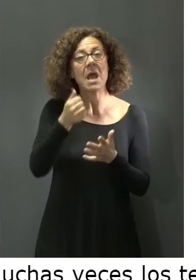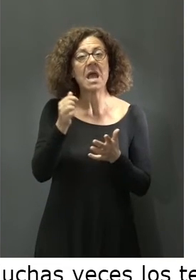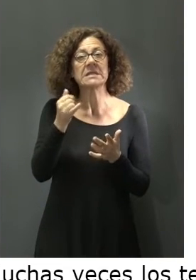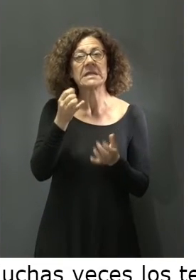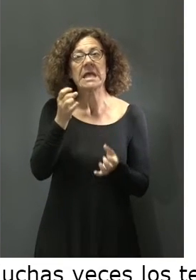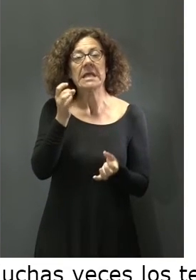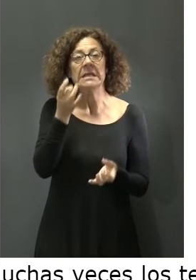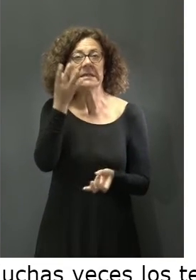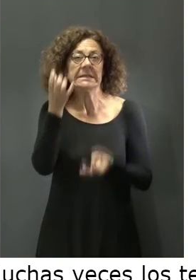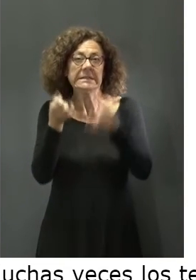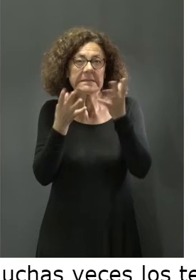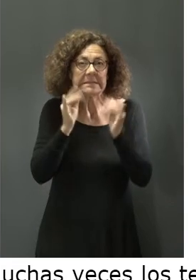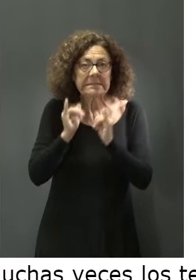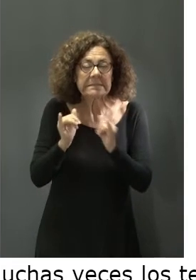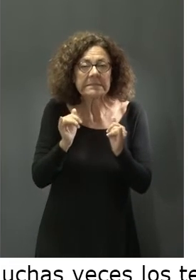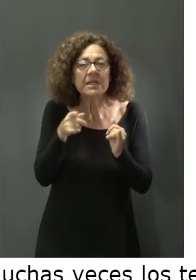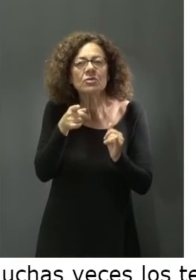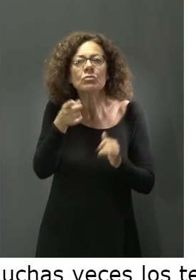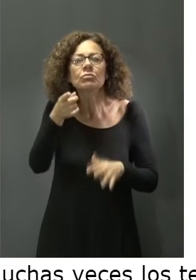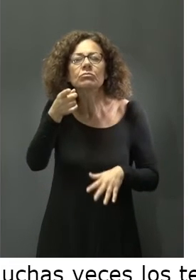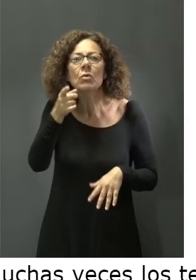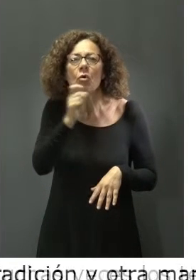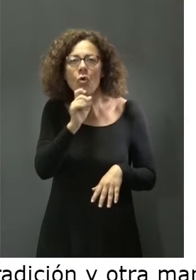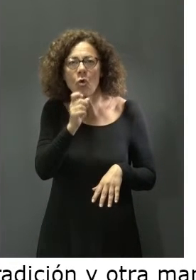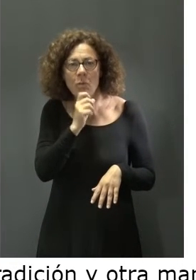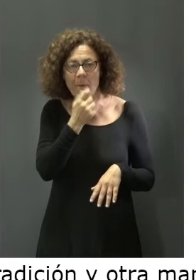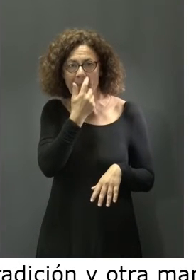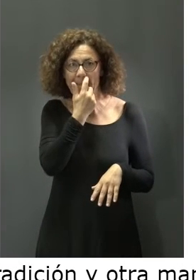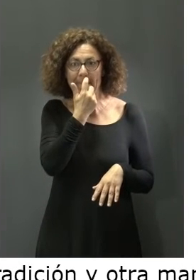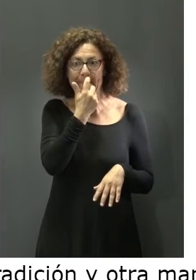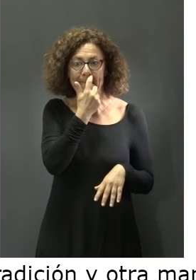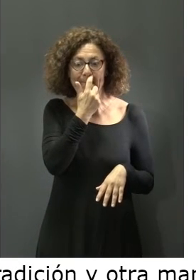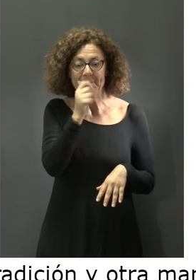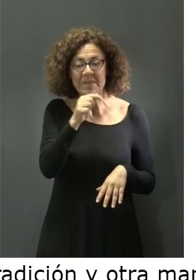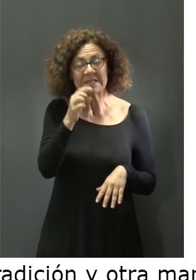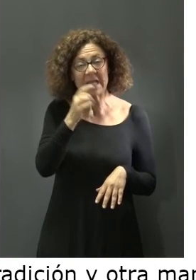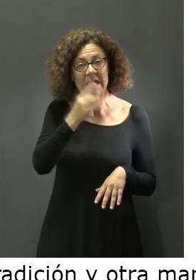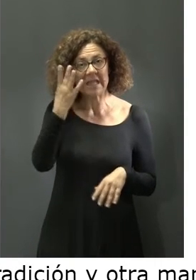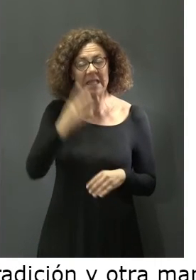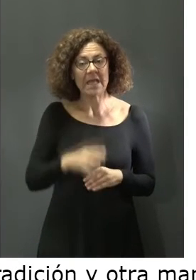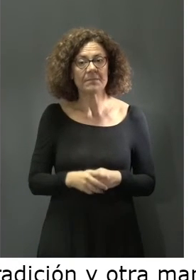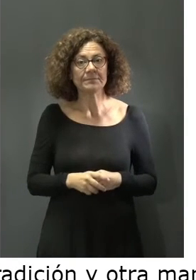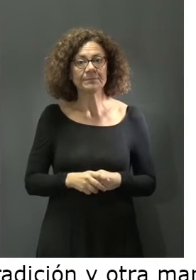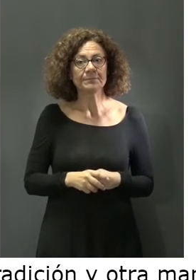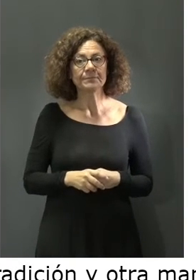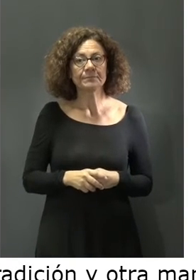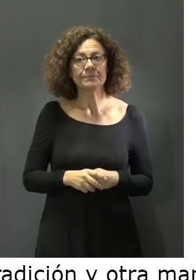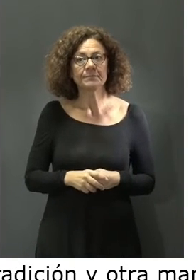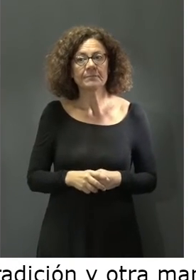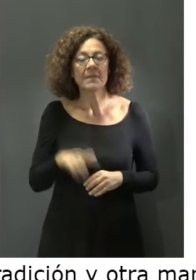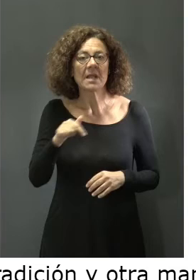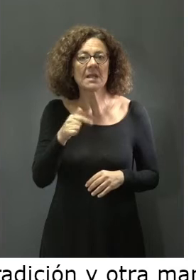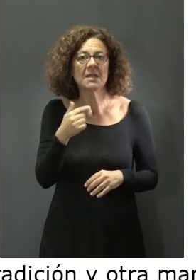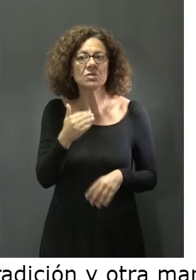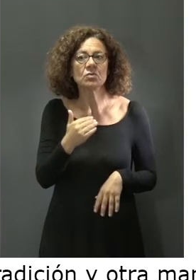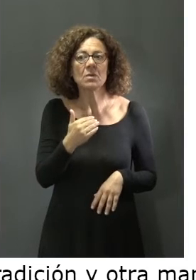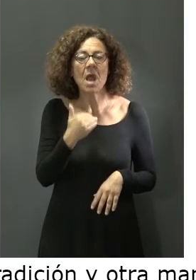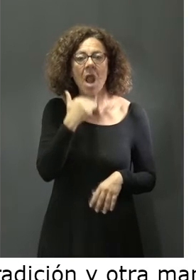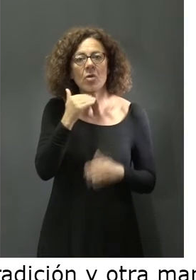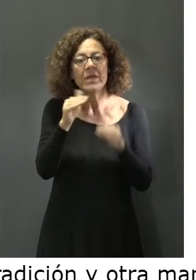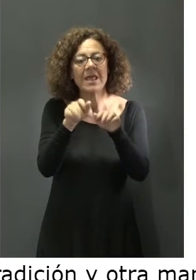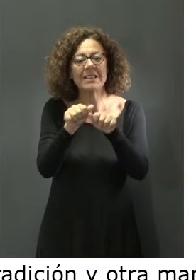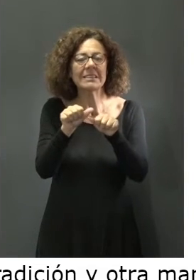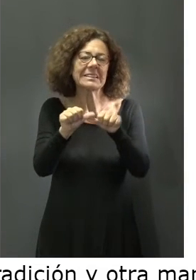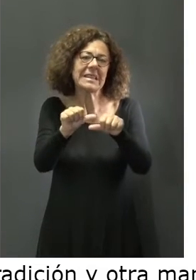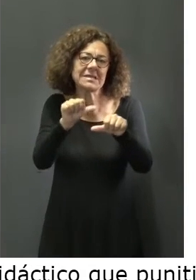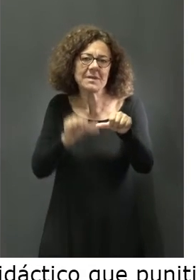punitivo, no sé cómo veis eso. Como esta idea de que constituye, ¿no?, un acto de desventaja o de discriminación